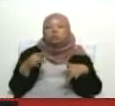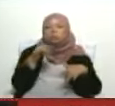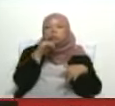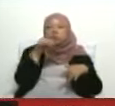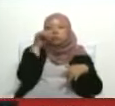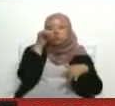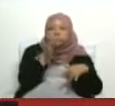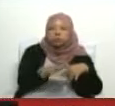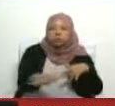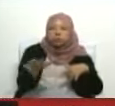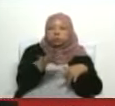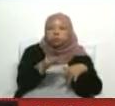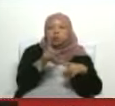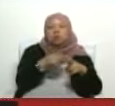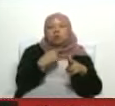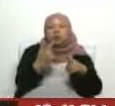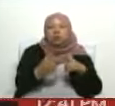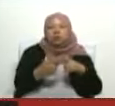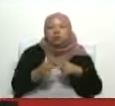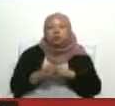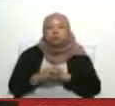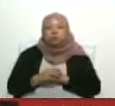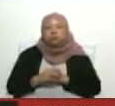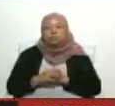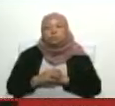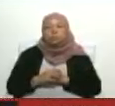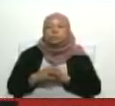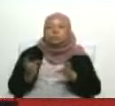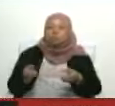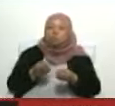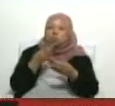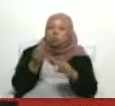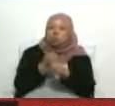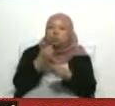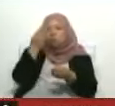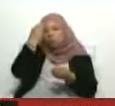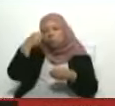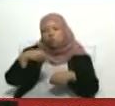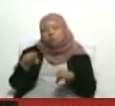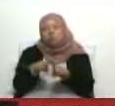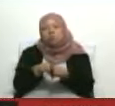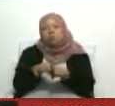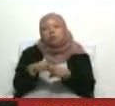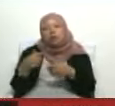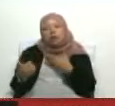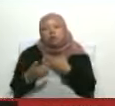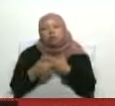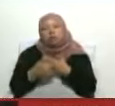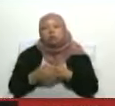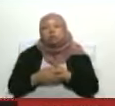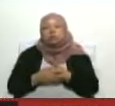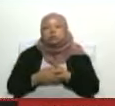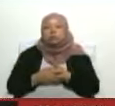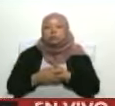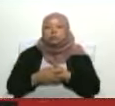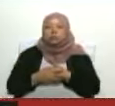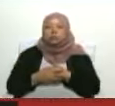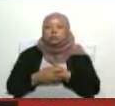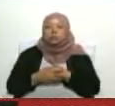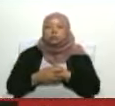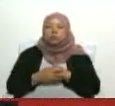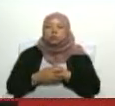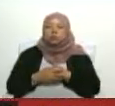y develadas. Entonces ellos han mencionado y se han acordado las órdenes de aprehensión en contra de